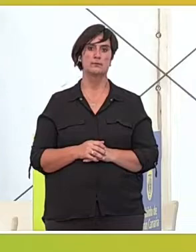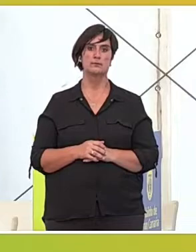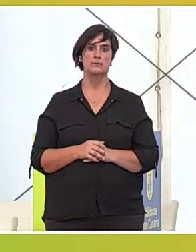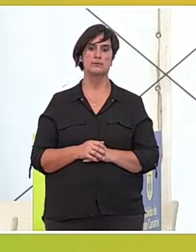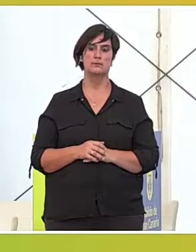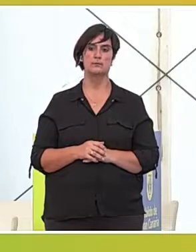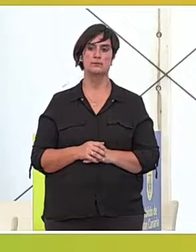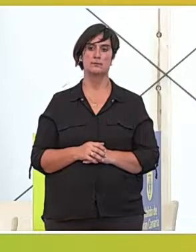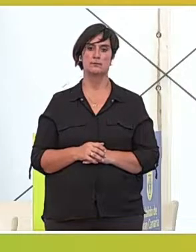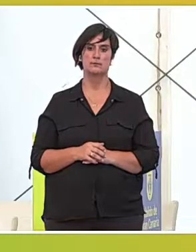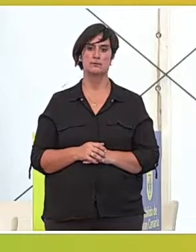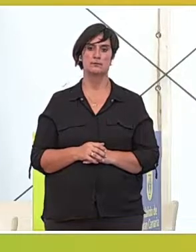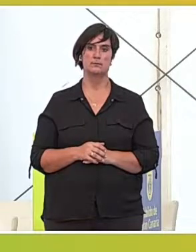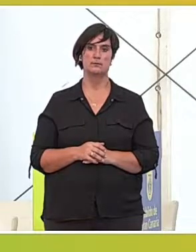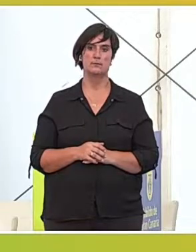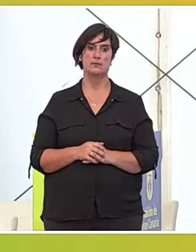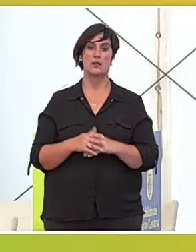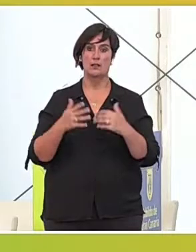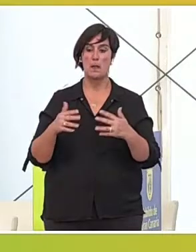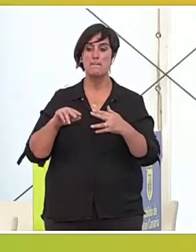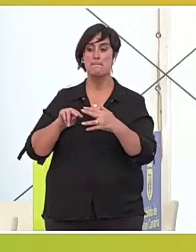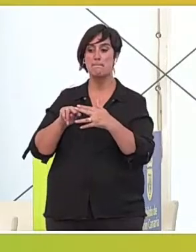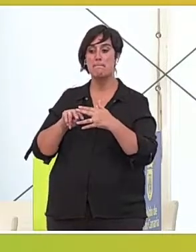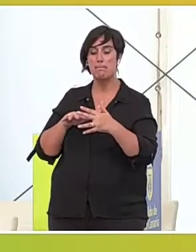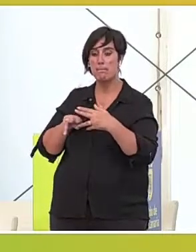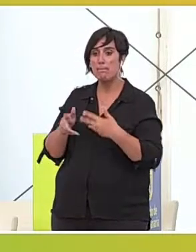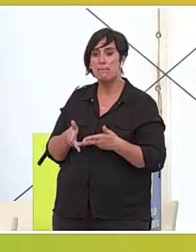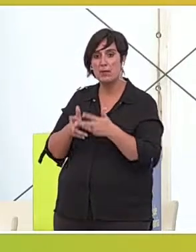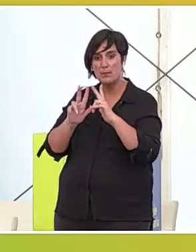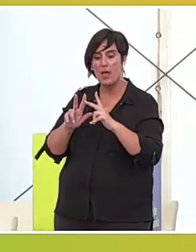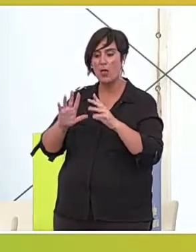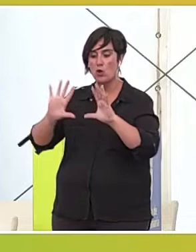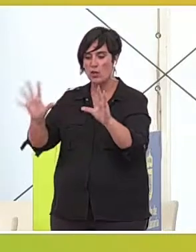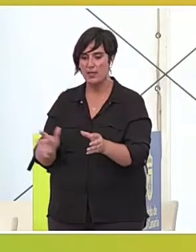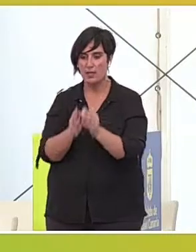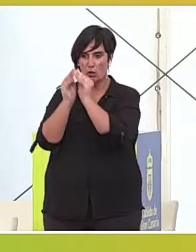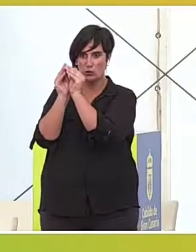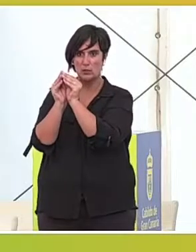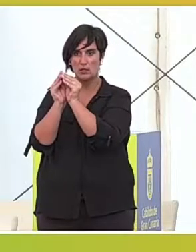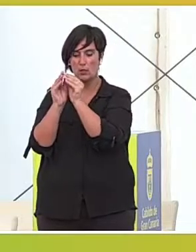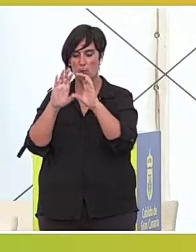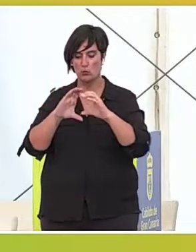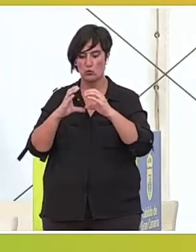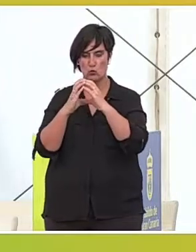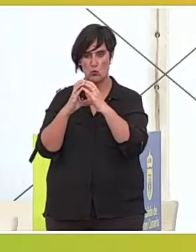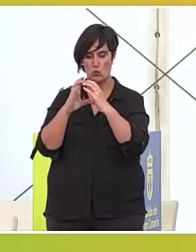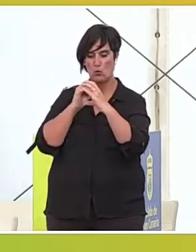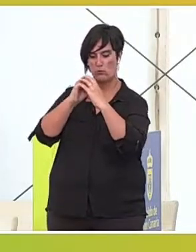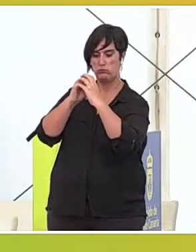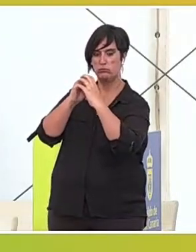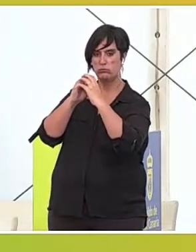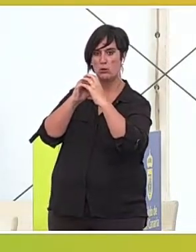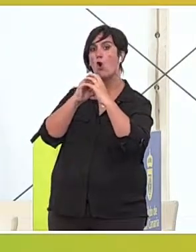Tenemos que sacar tanto el permeado como el concentrado. Se puede hacer con un tubo concéntrico, uno dentro del otro,